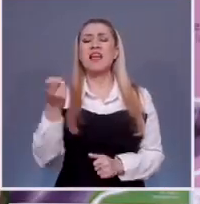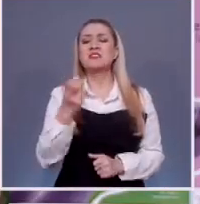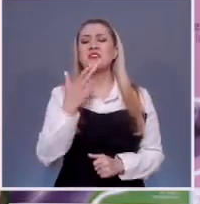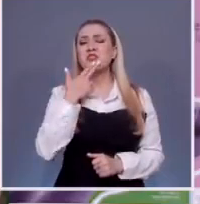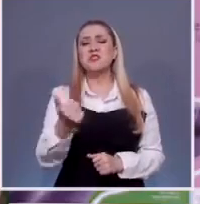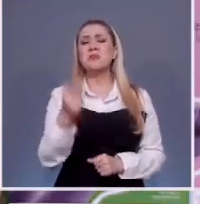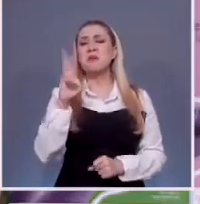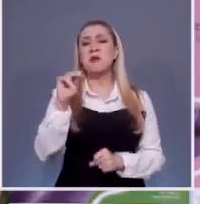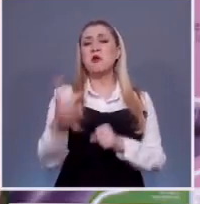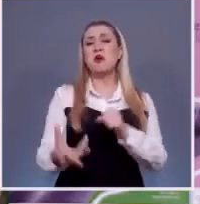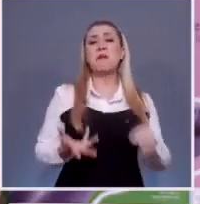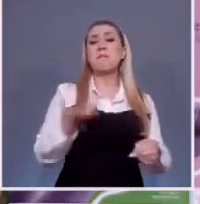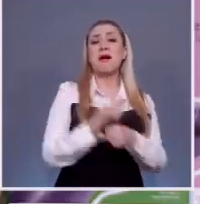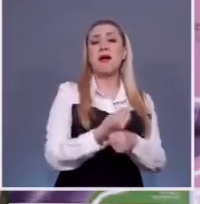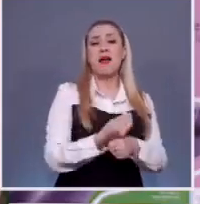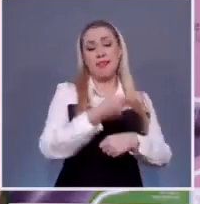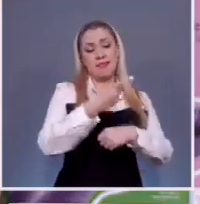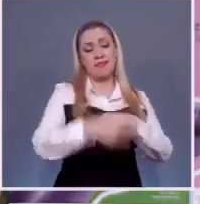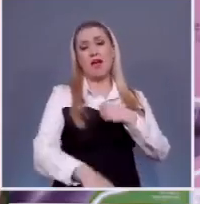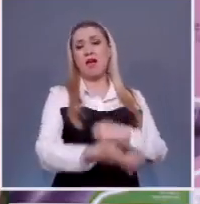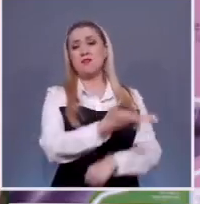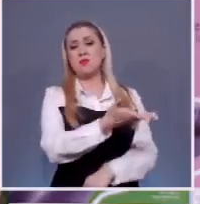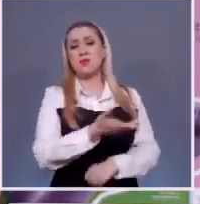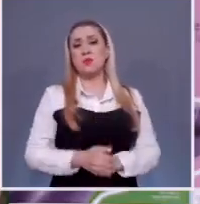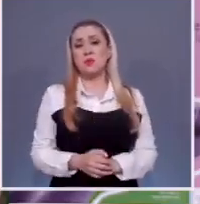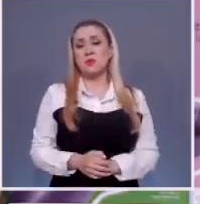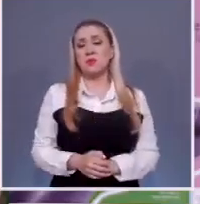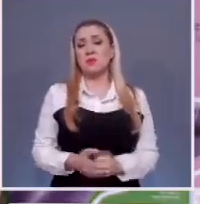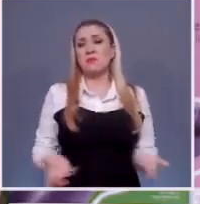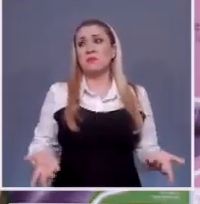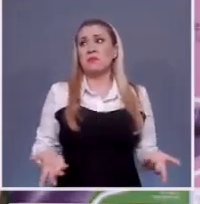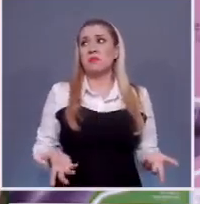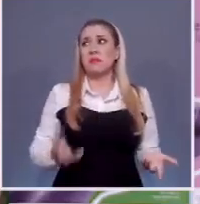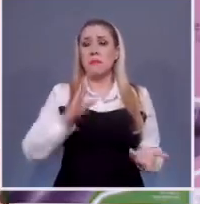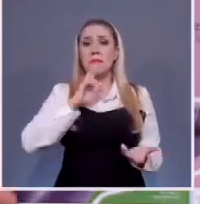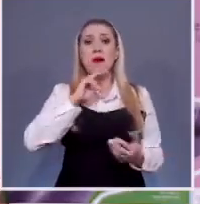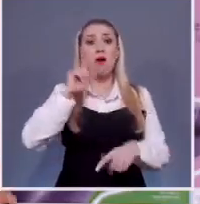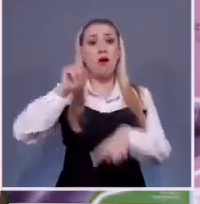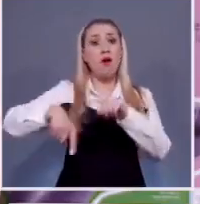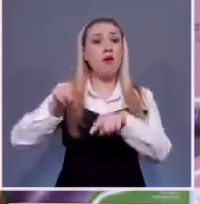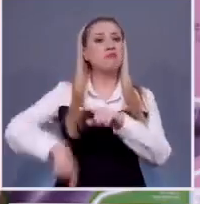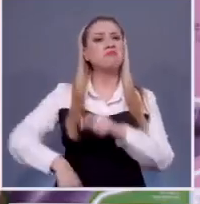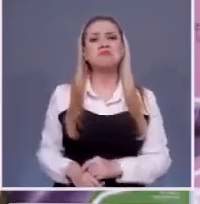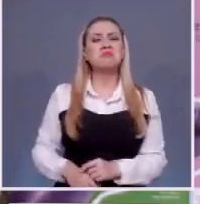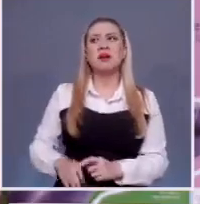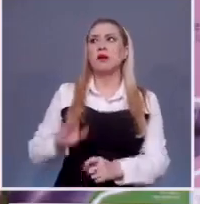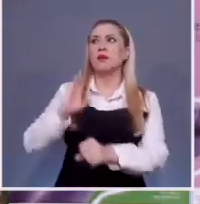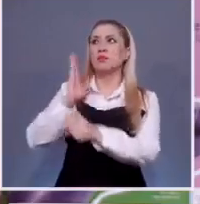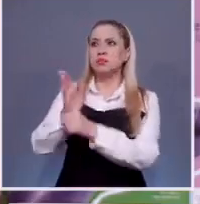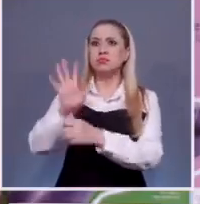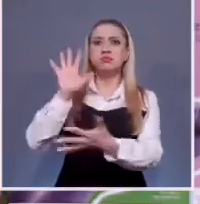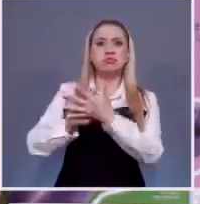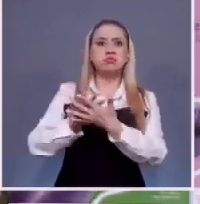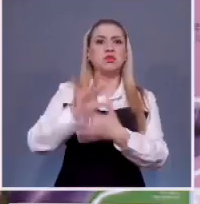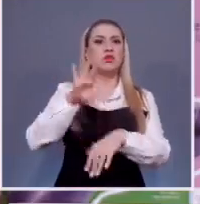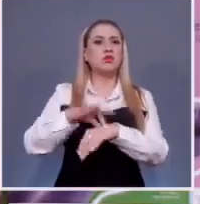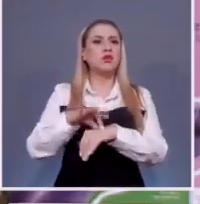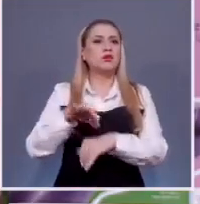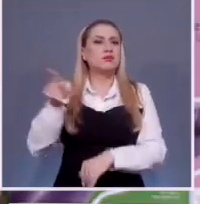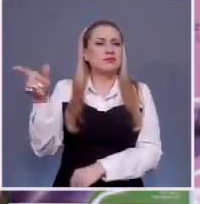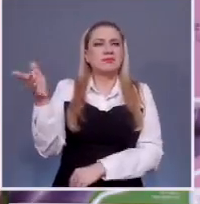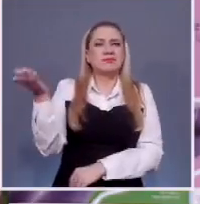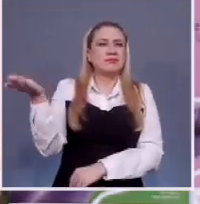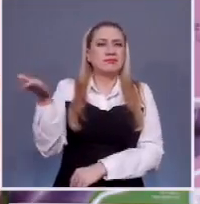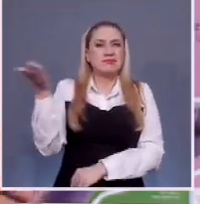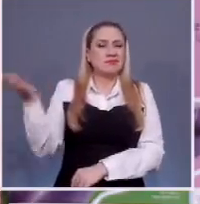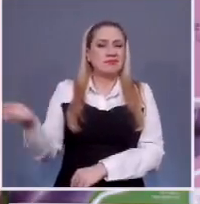genera un avance, no únicamente es criminalizar al personal de salud, a un médico, a una médica,